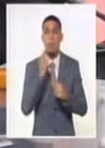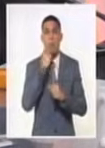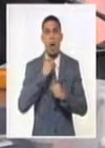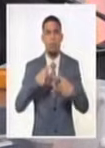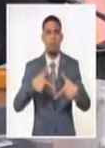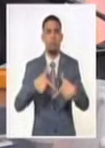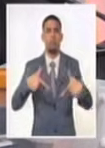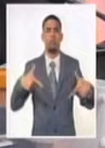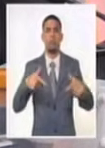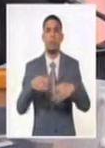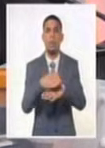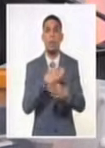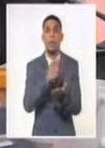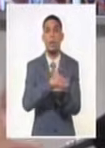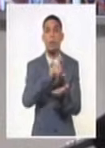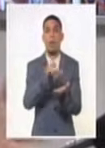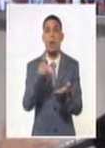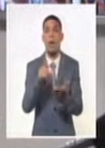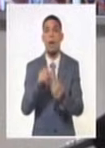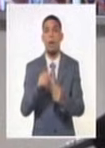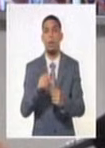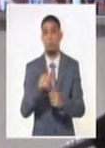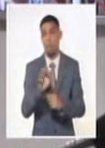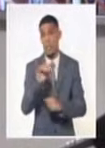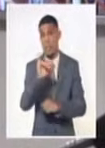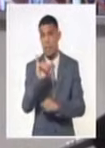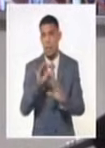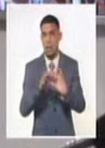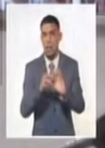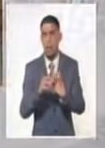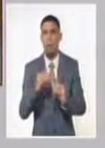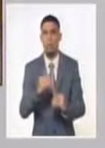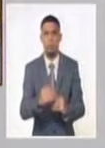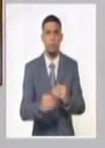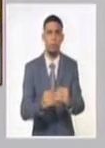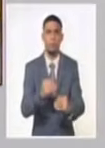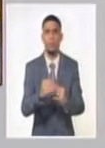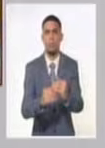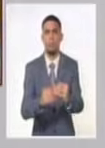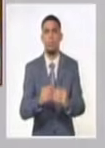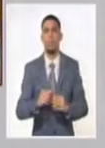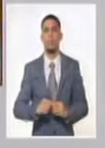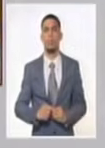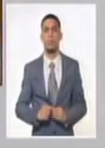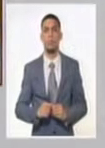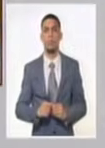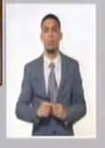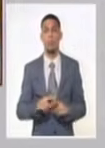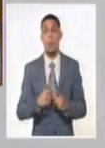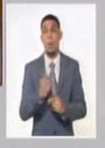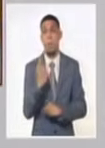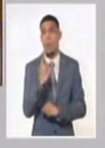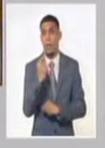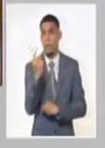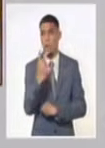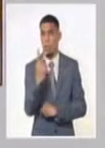tenemos, las matrículas más grandes, son 6 grados que transcurren esencialmente por educación primaria, continúan con un predominio incluso de la